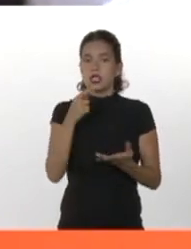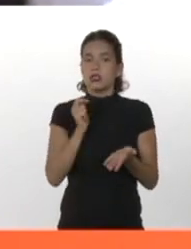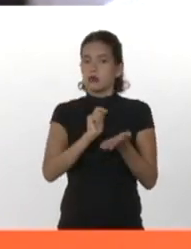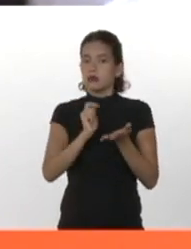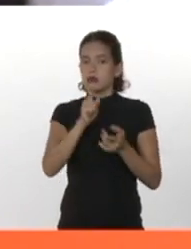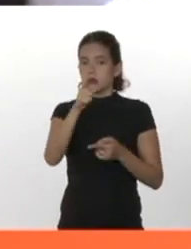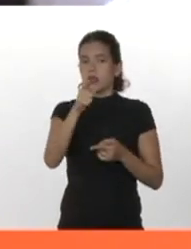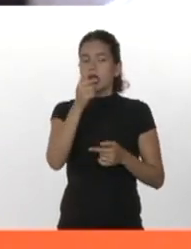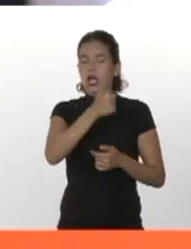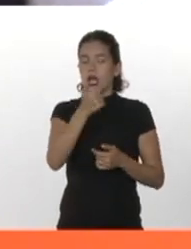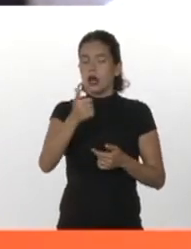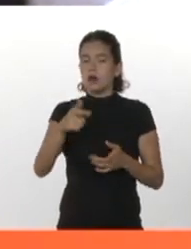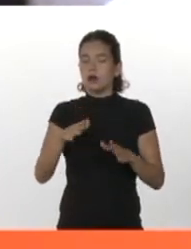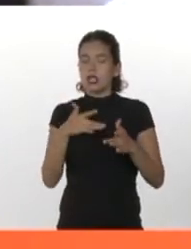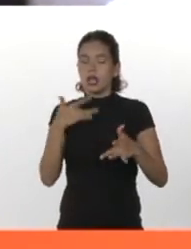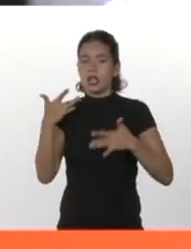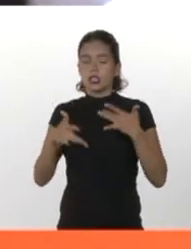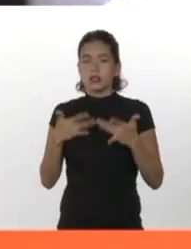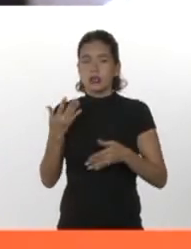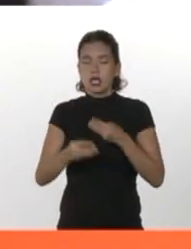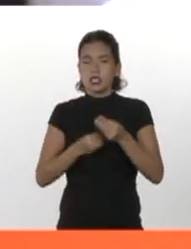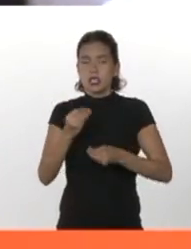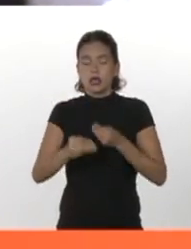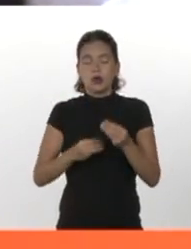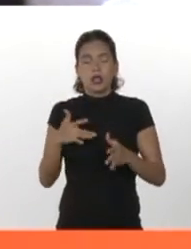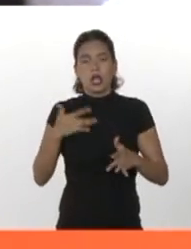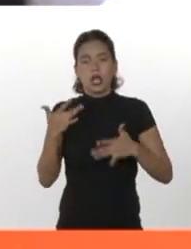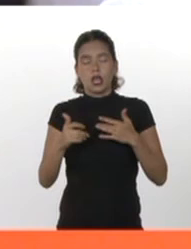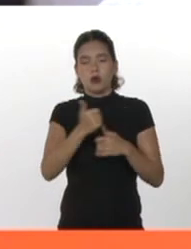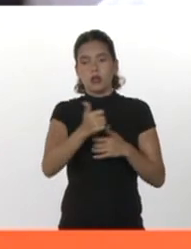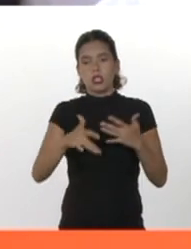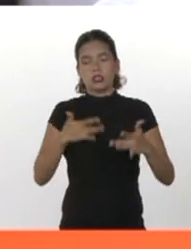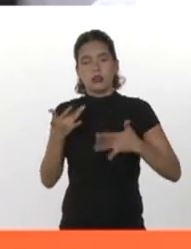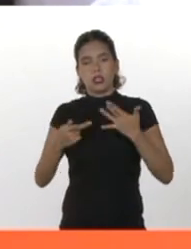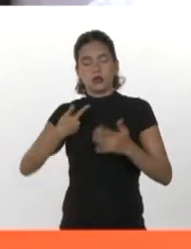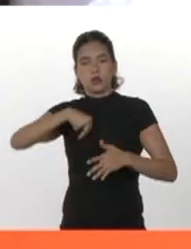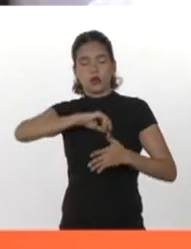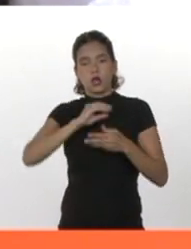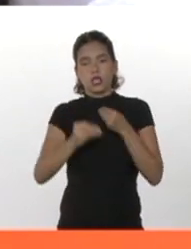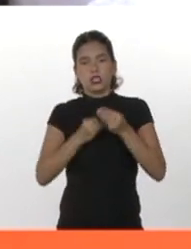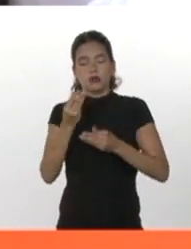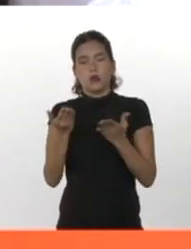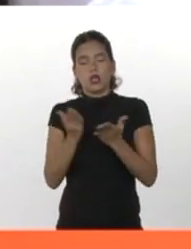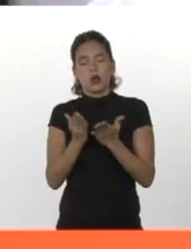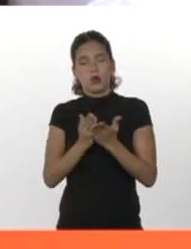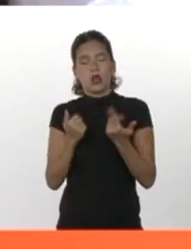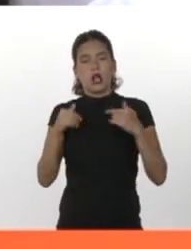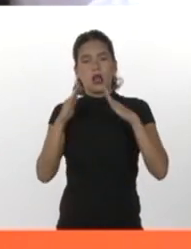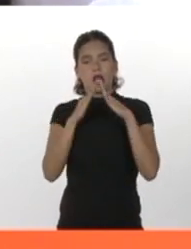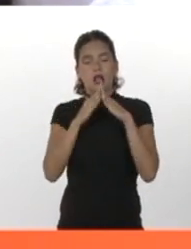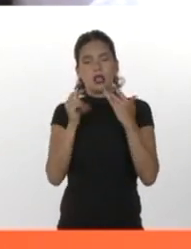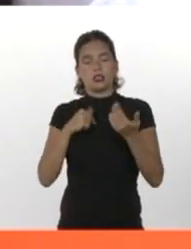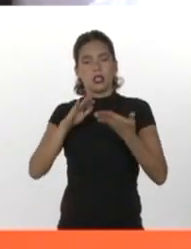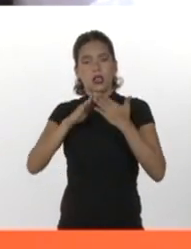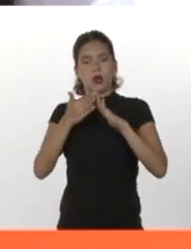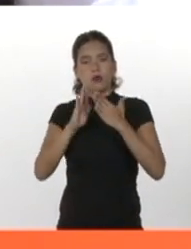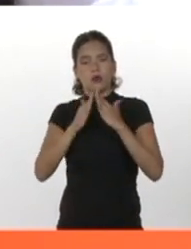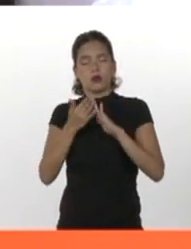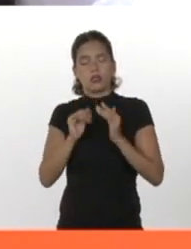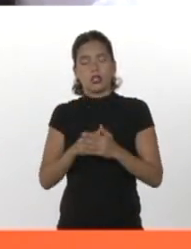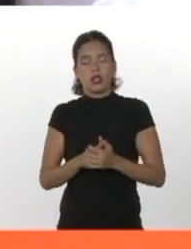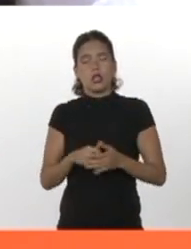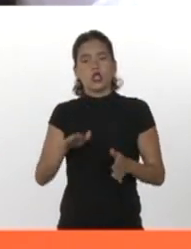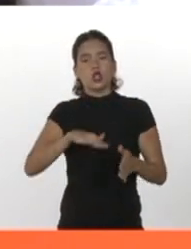cuenta en cada una de las actividades que nosotros realizamos, tanto en la escuela, en la casa, en la comunidad donde